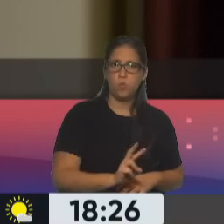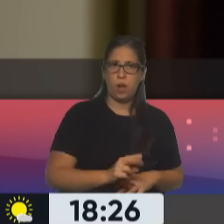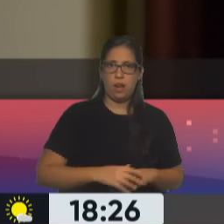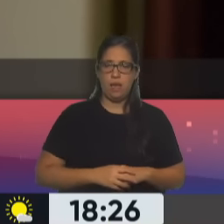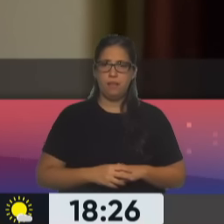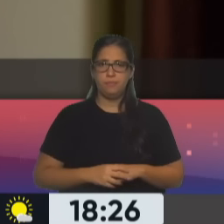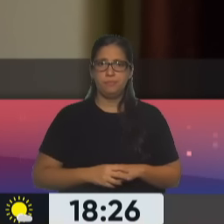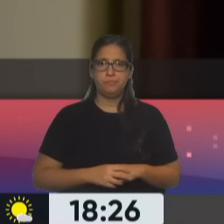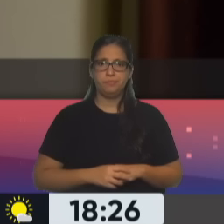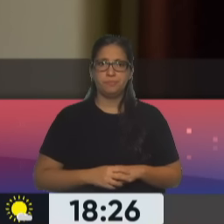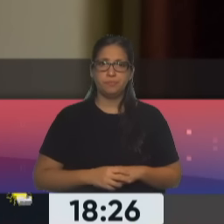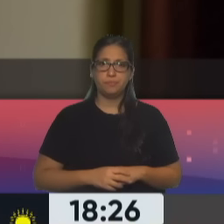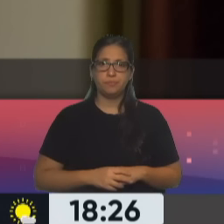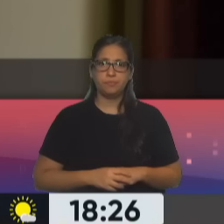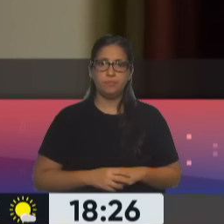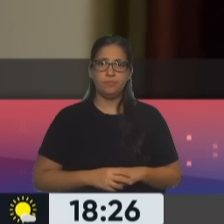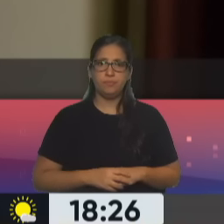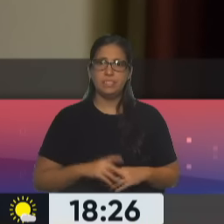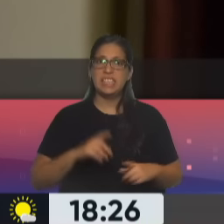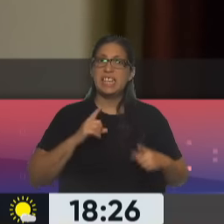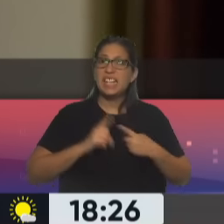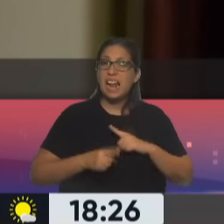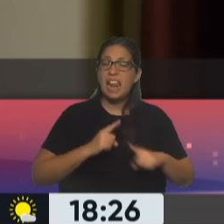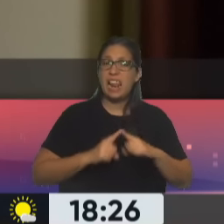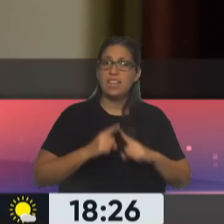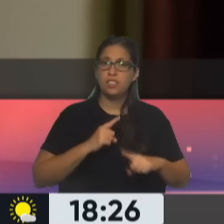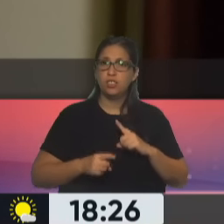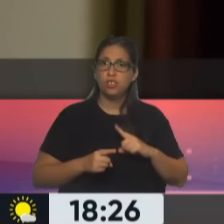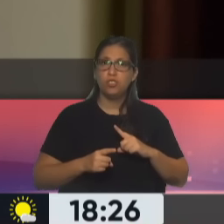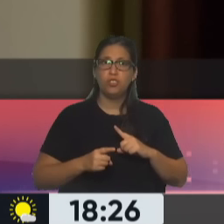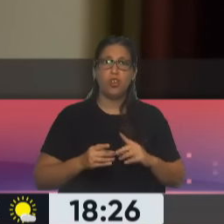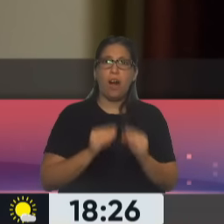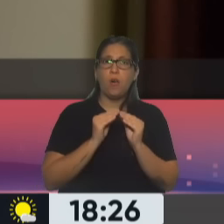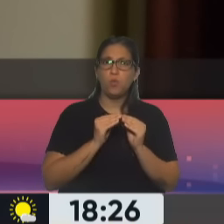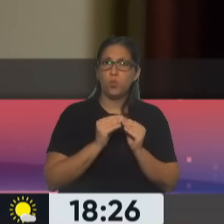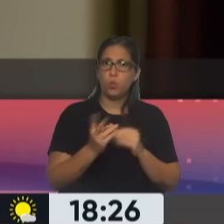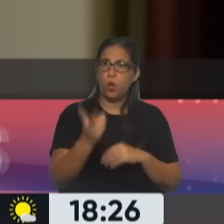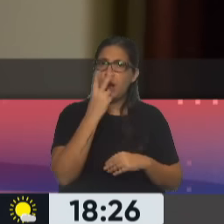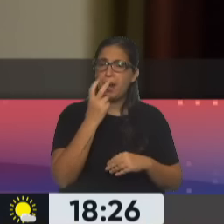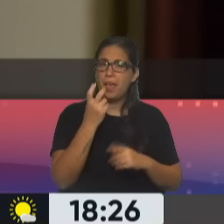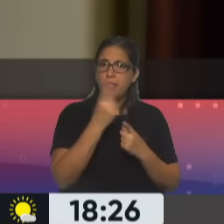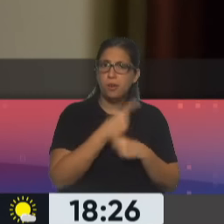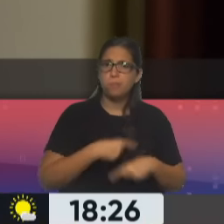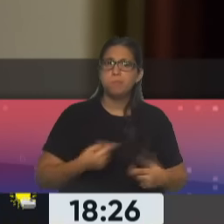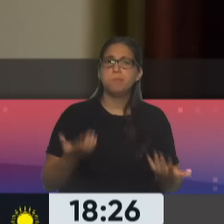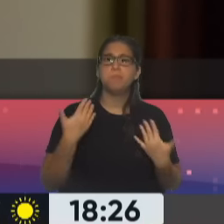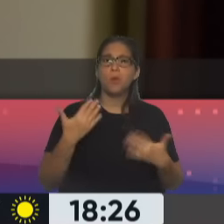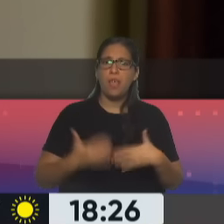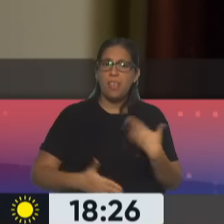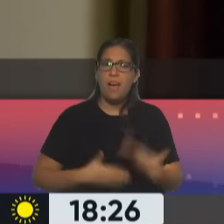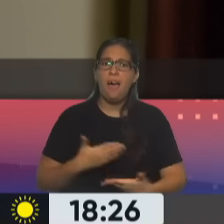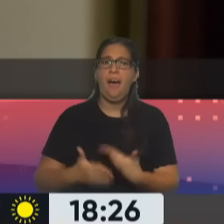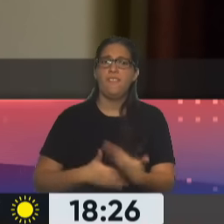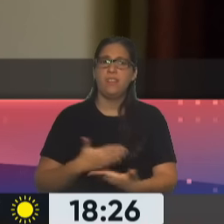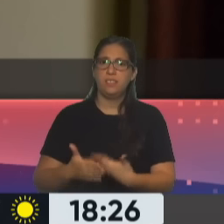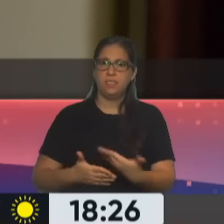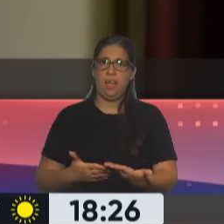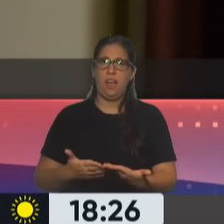y que esa relación y agenda energética pueda avanzar